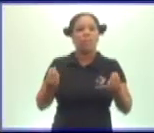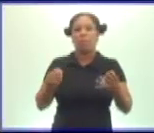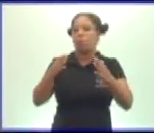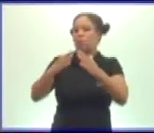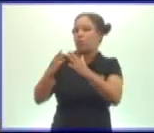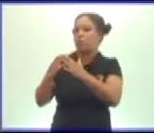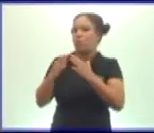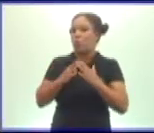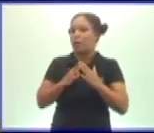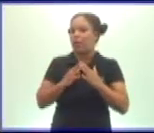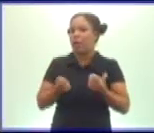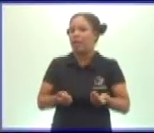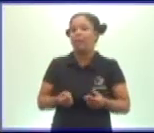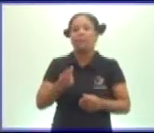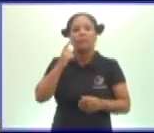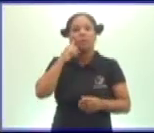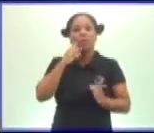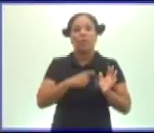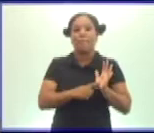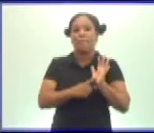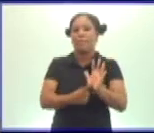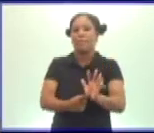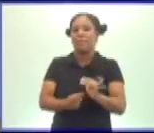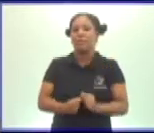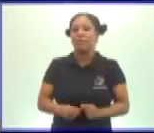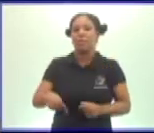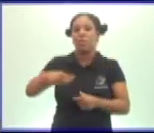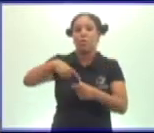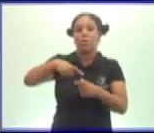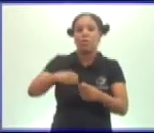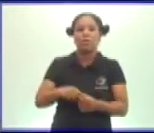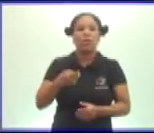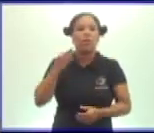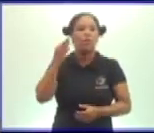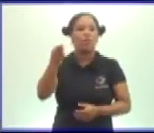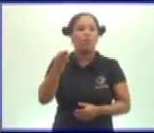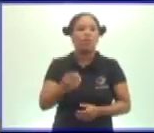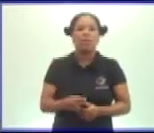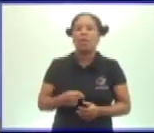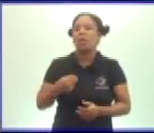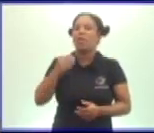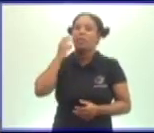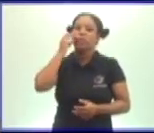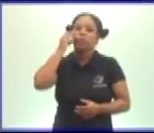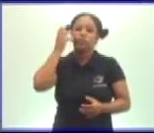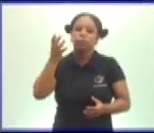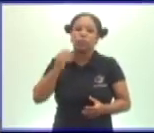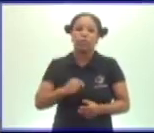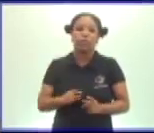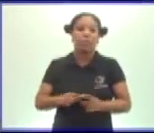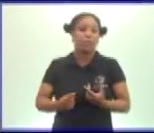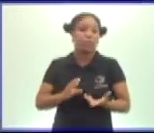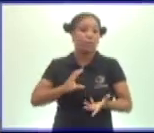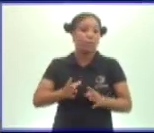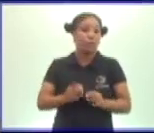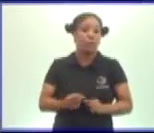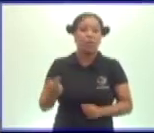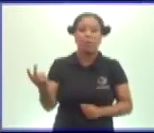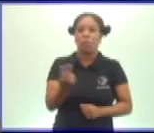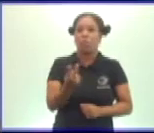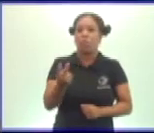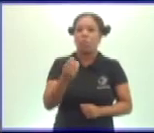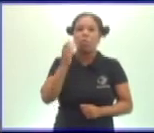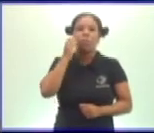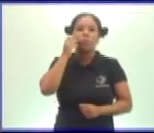presencia de una disolución que su aspecto físico final es una disolución gaseosa, porque está formada por